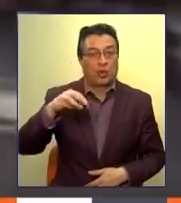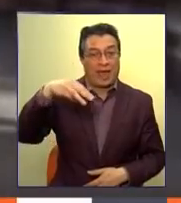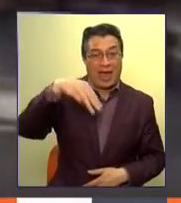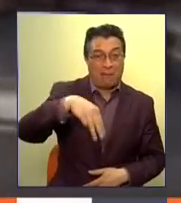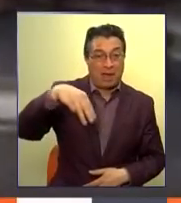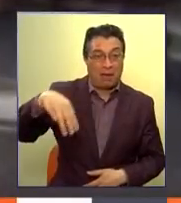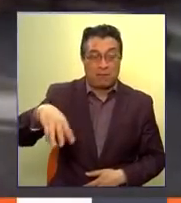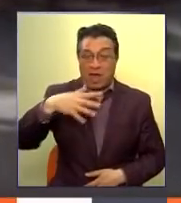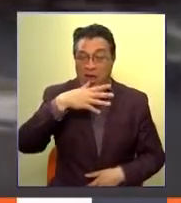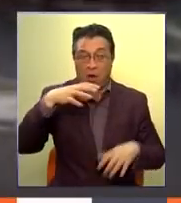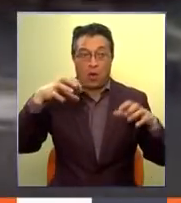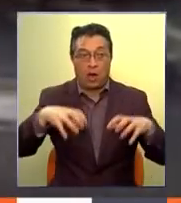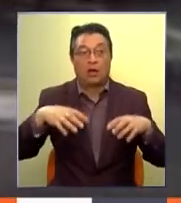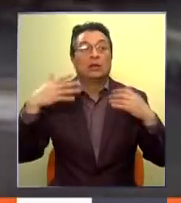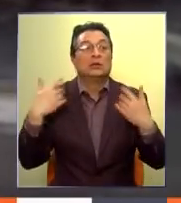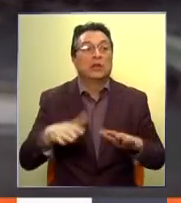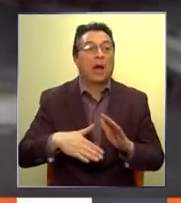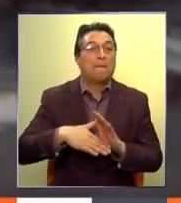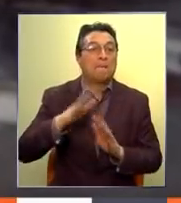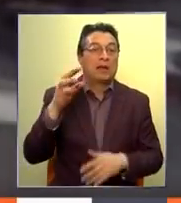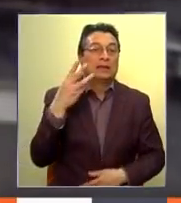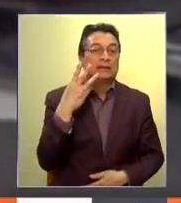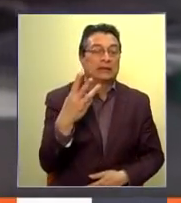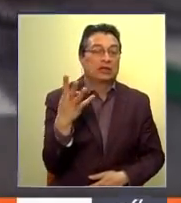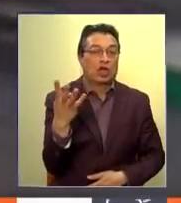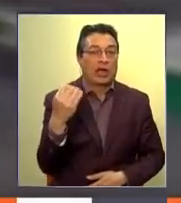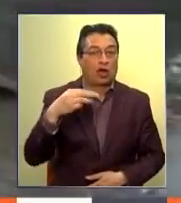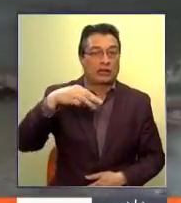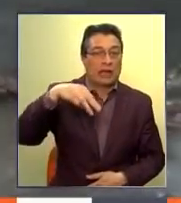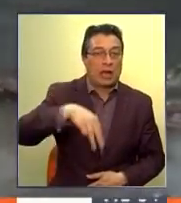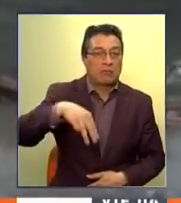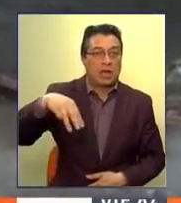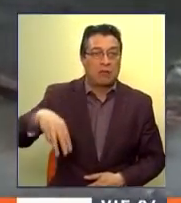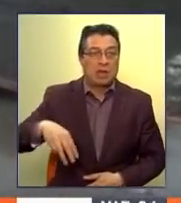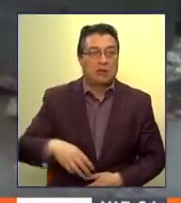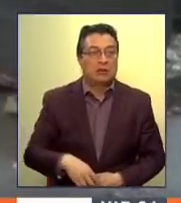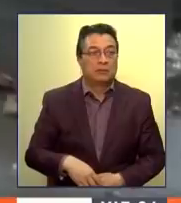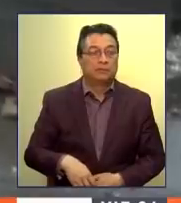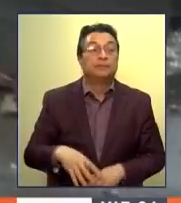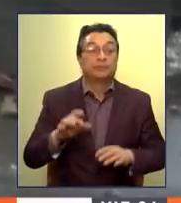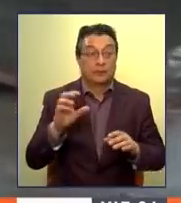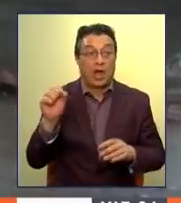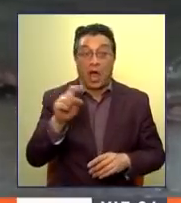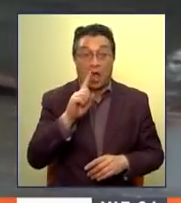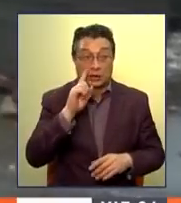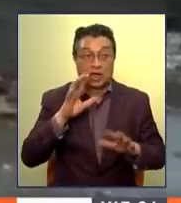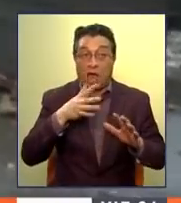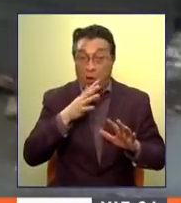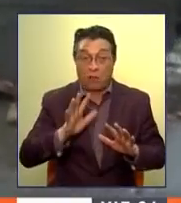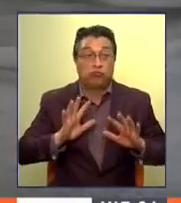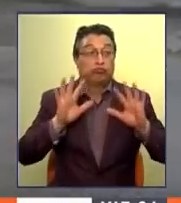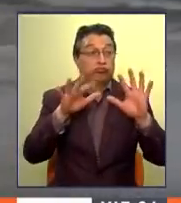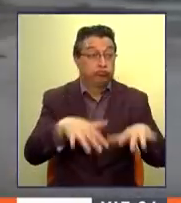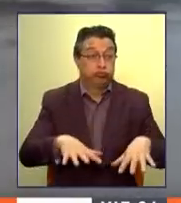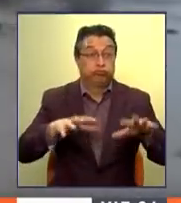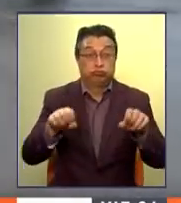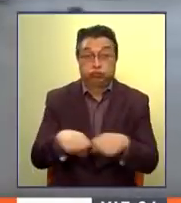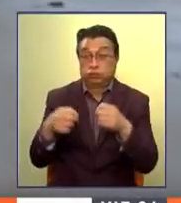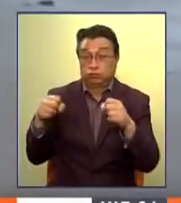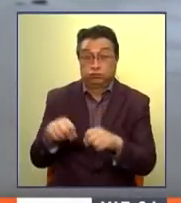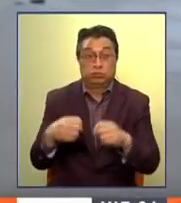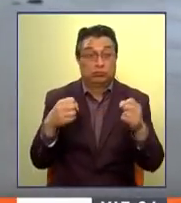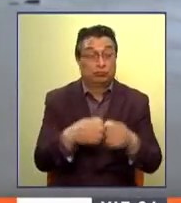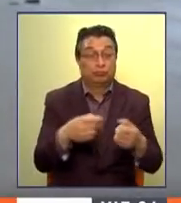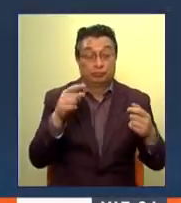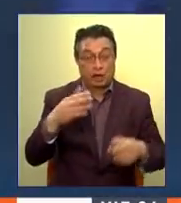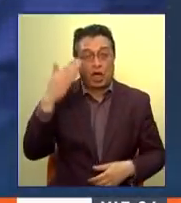lluvia, pero ya supera los 314 milímetros. Así mostraron las inundaciones y el nivel de destrucción que dejó este evento